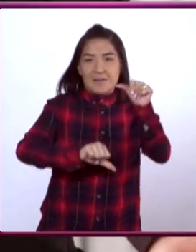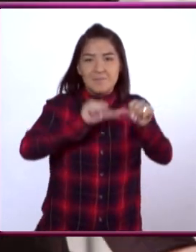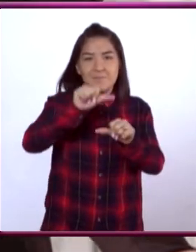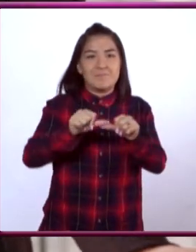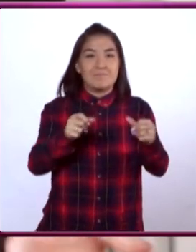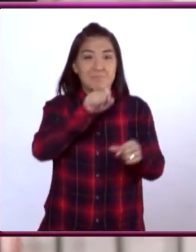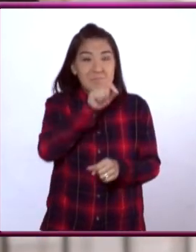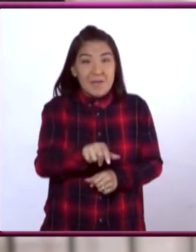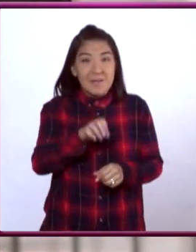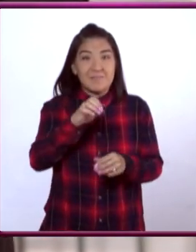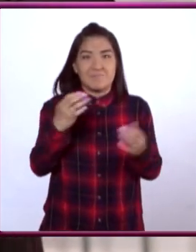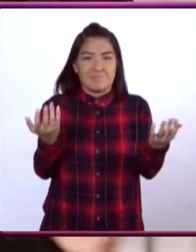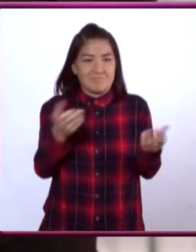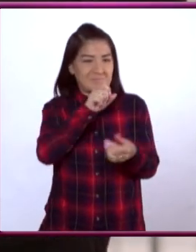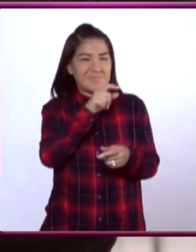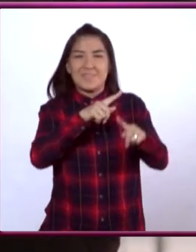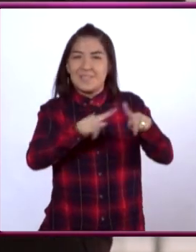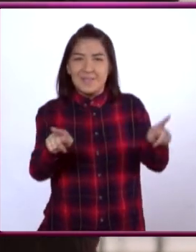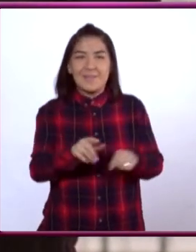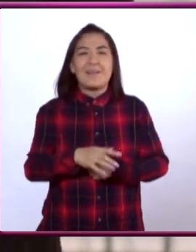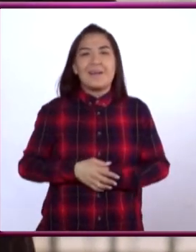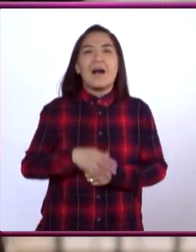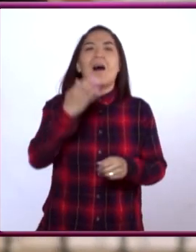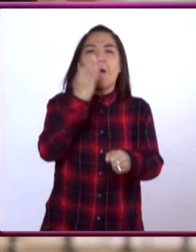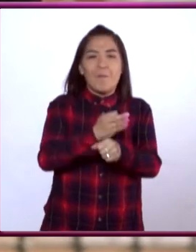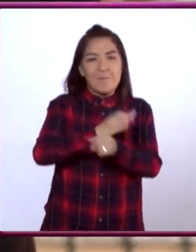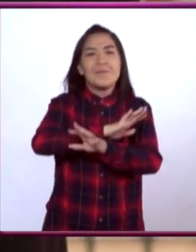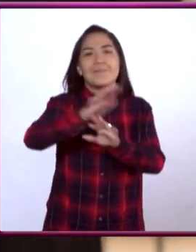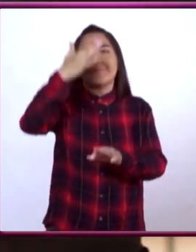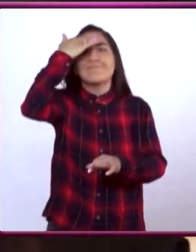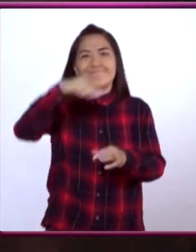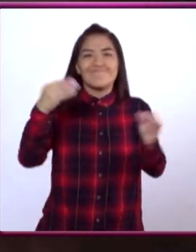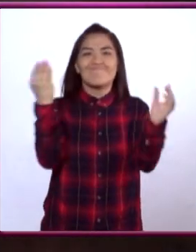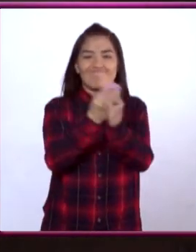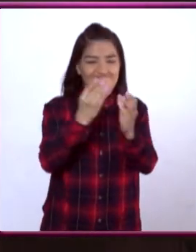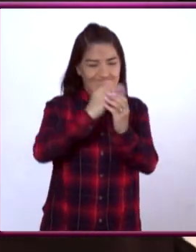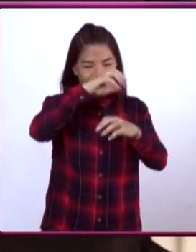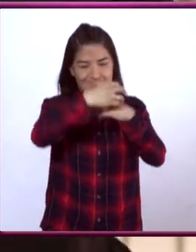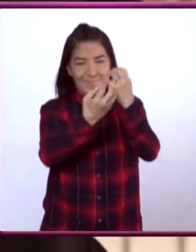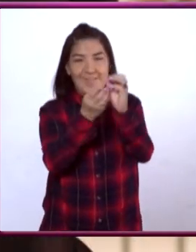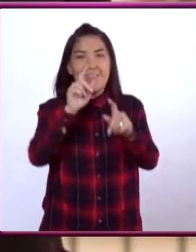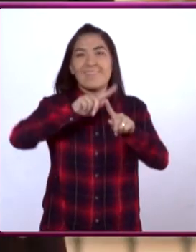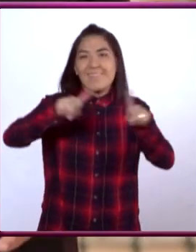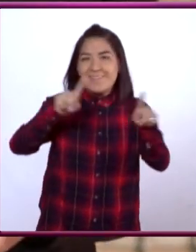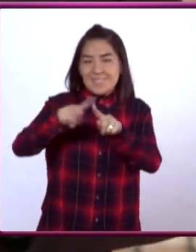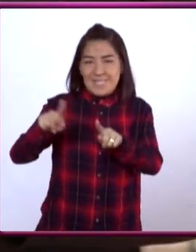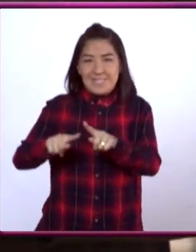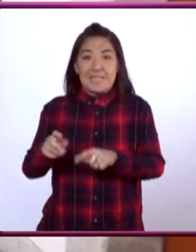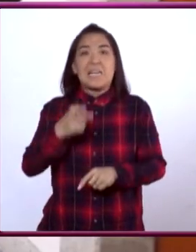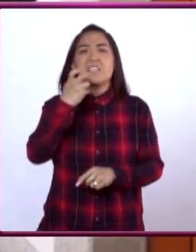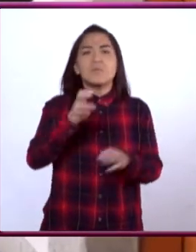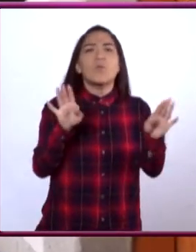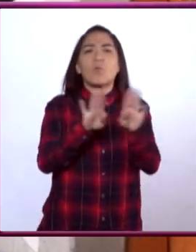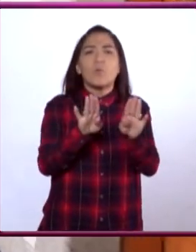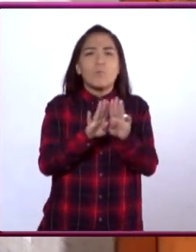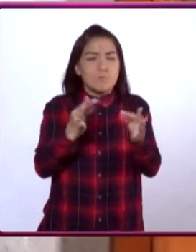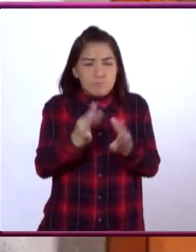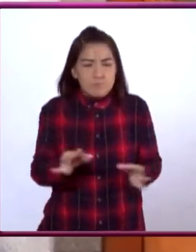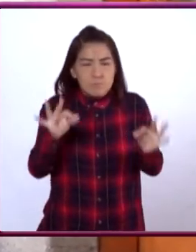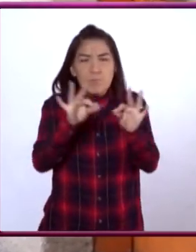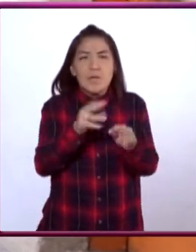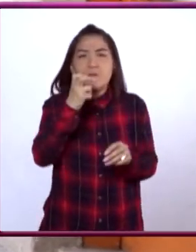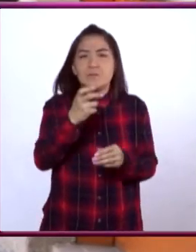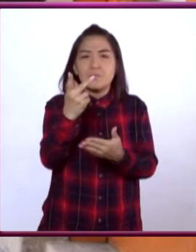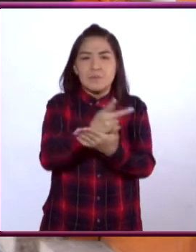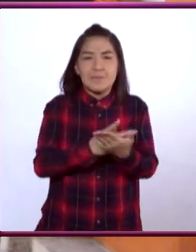todo que incluso el átomo ya no es átomo. Elemental. Ahora sabemos que está conformado por muchas partículas. ¿Y sabes qué conforma una